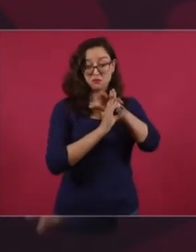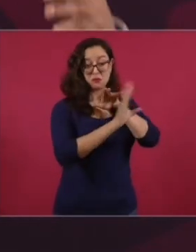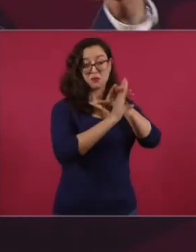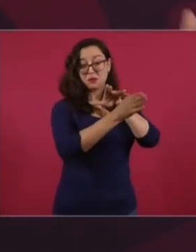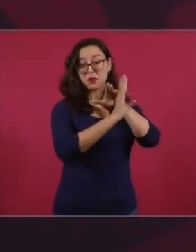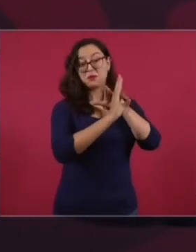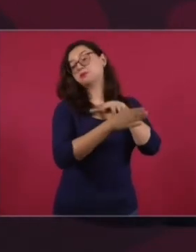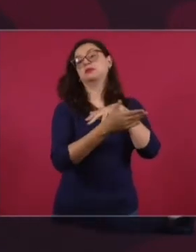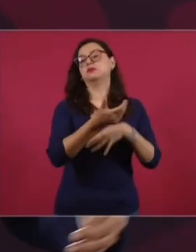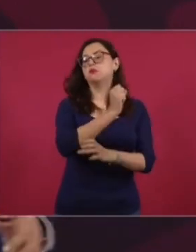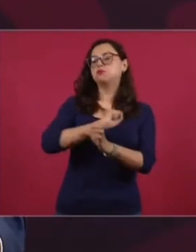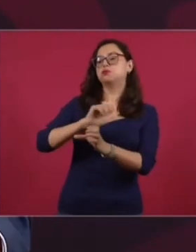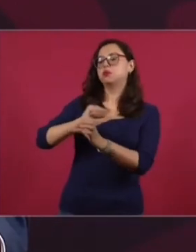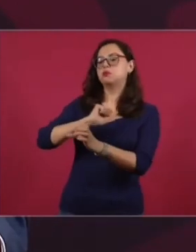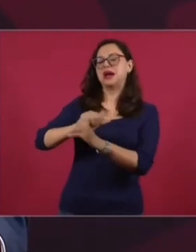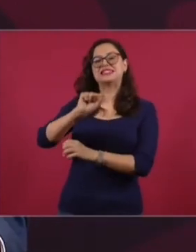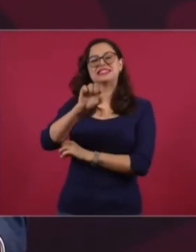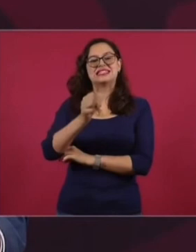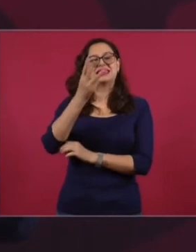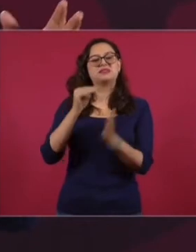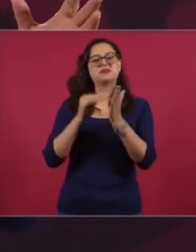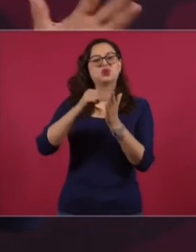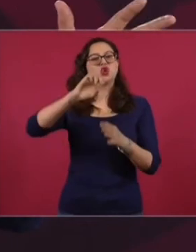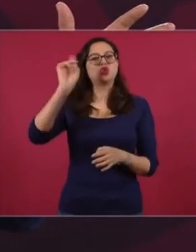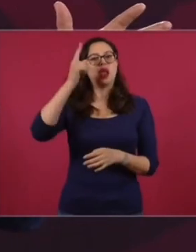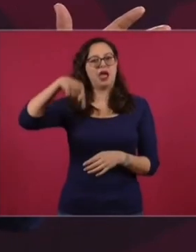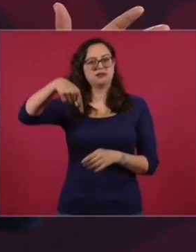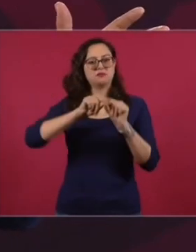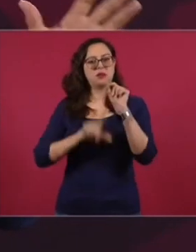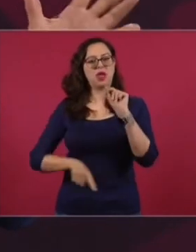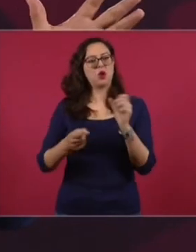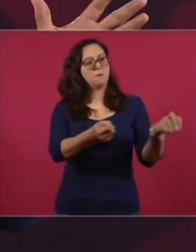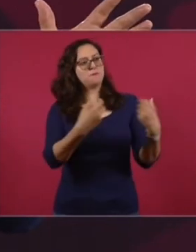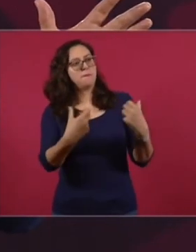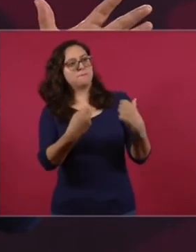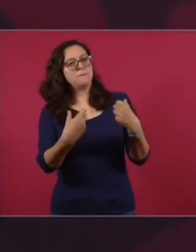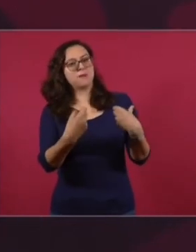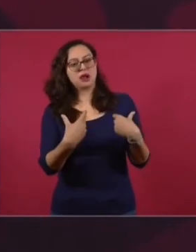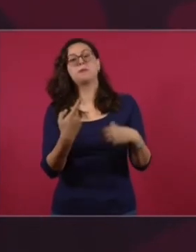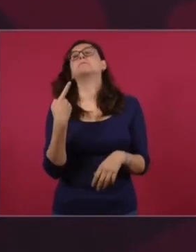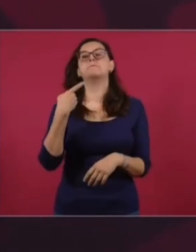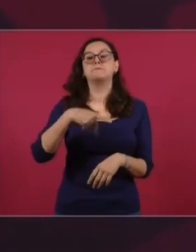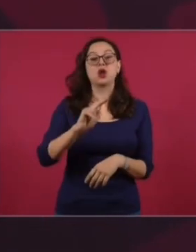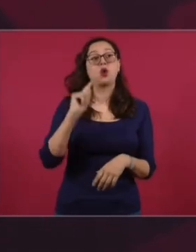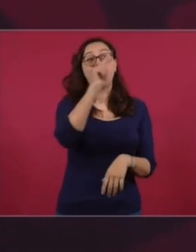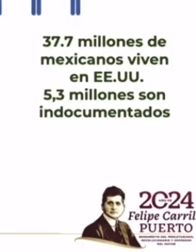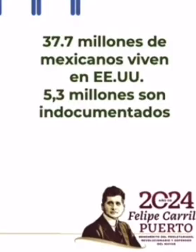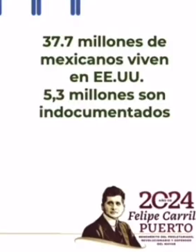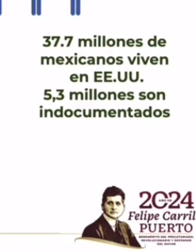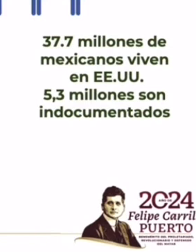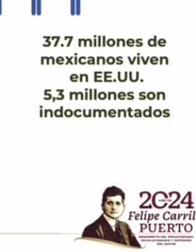si envían 63 mil millones de dólares, aportan a la economía de Estados